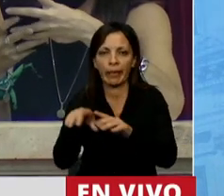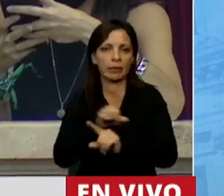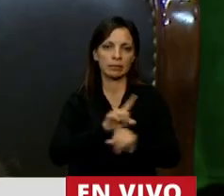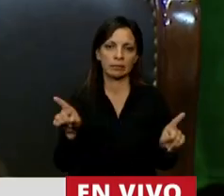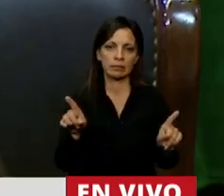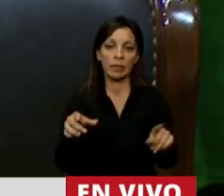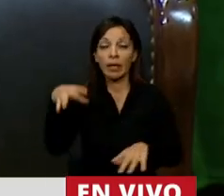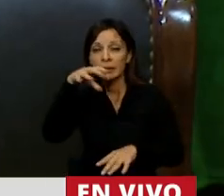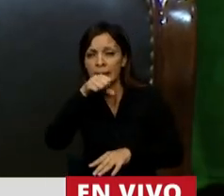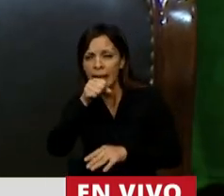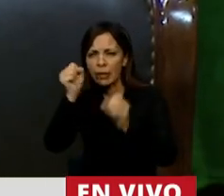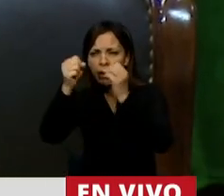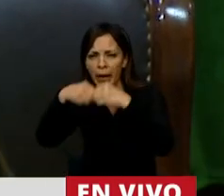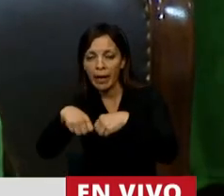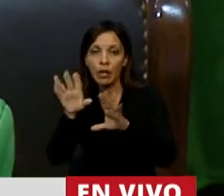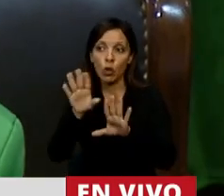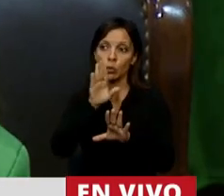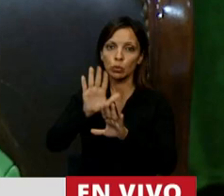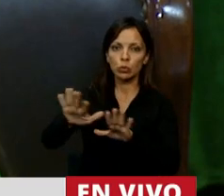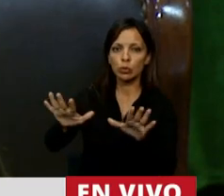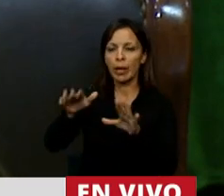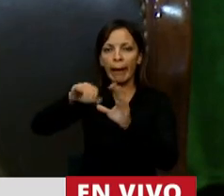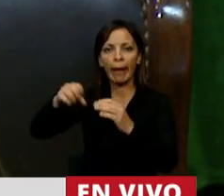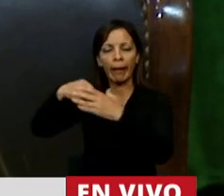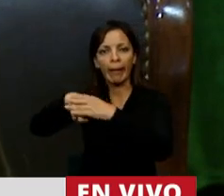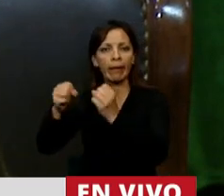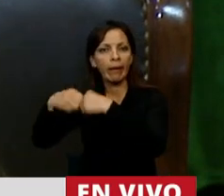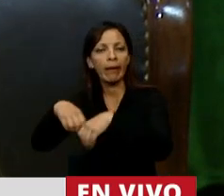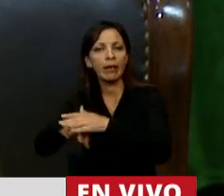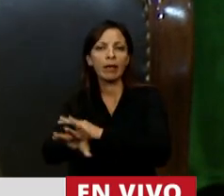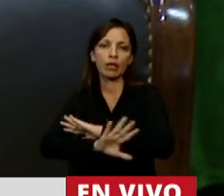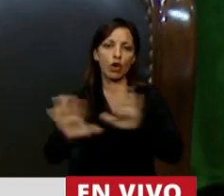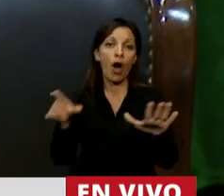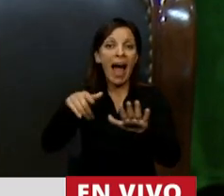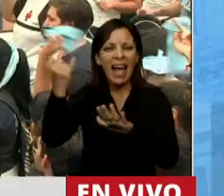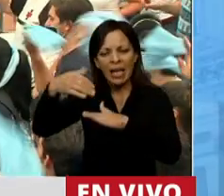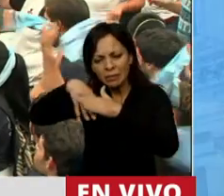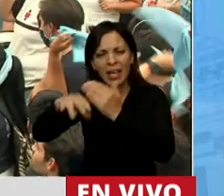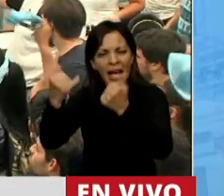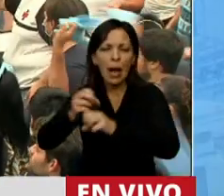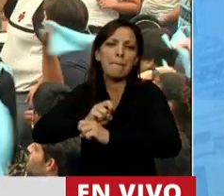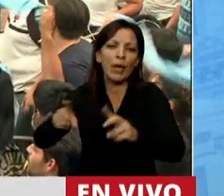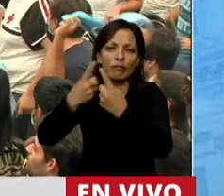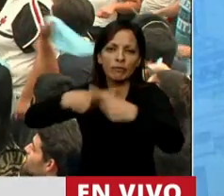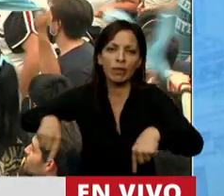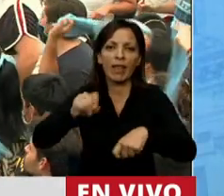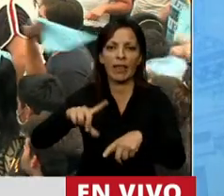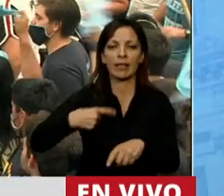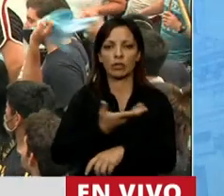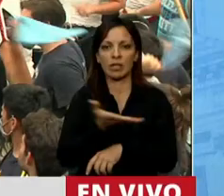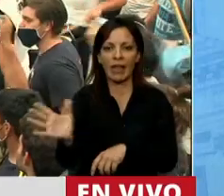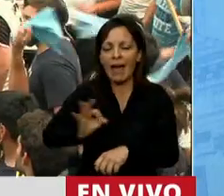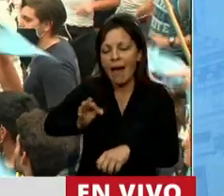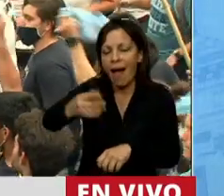de los secretos, del de eso no se habla, de hago una cosa pero digo otra, se esconden las peores felonías de la sociedad en los